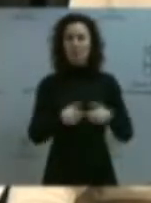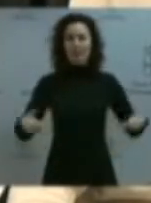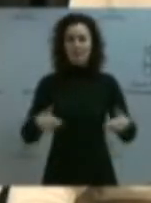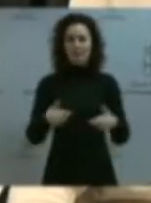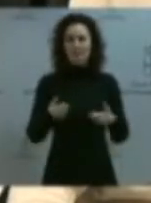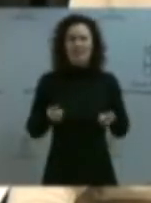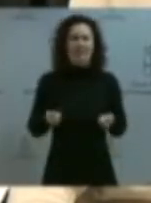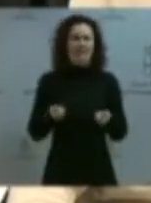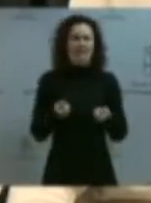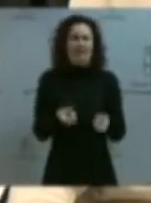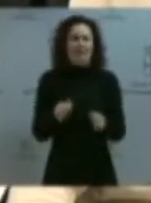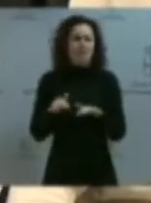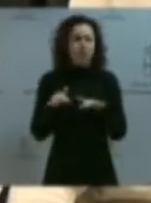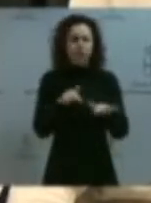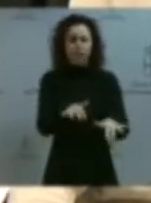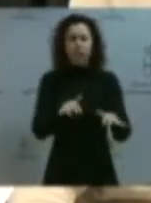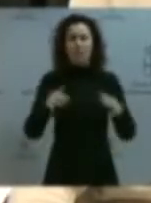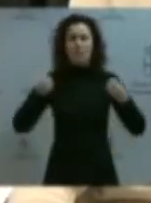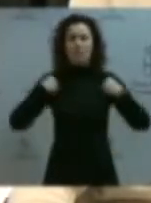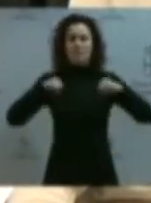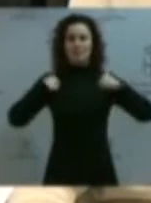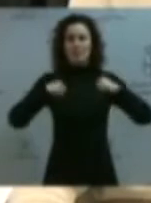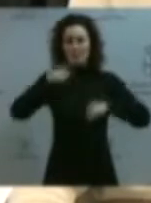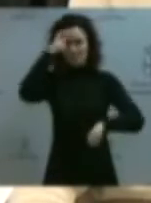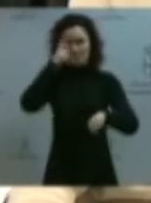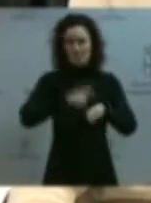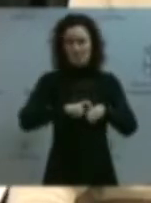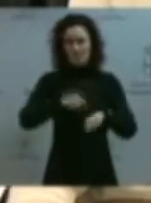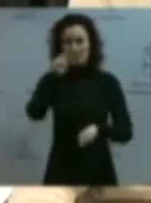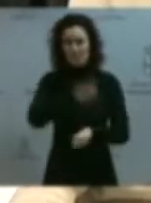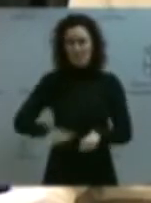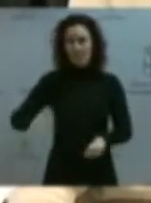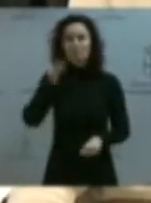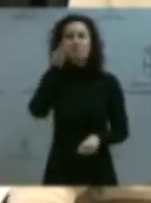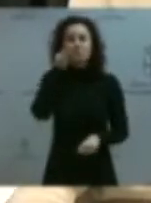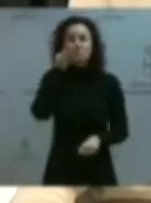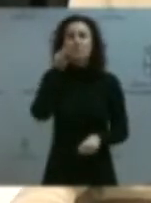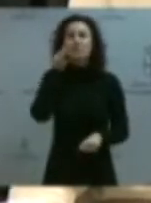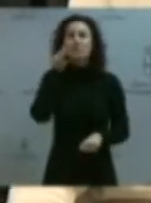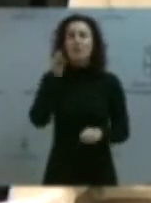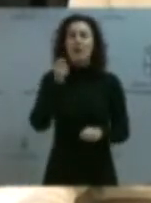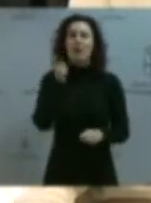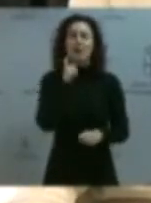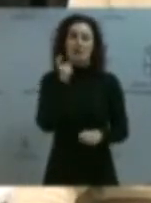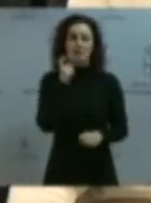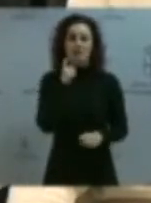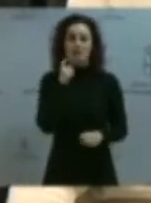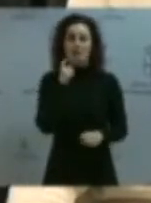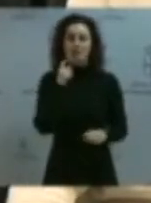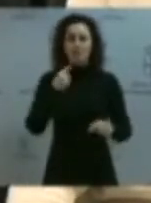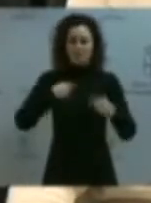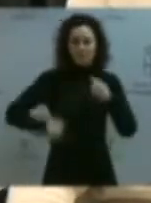rehabilitación, psiquiatría, pediatría, hematología, digestivo, dermatología, maxilofacial, cirugía vascular, cirugía general, cardiología o